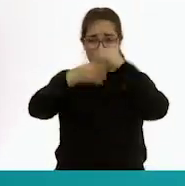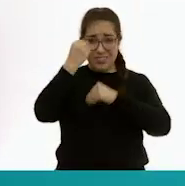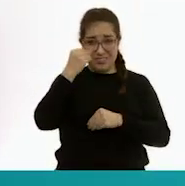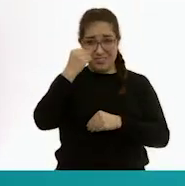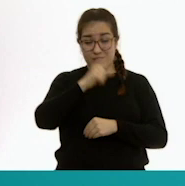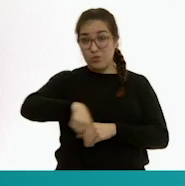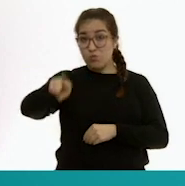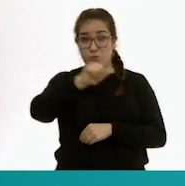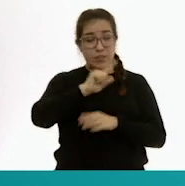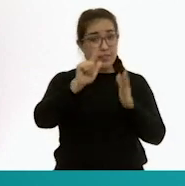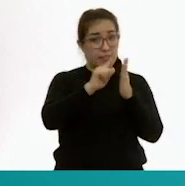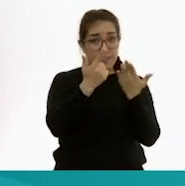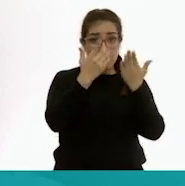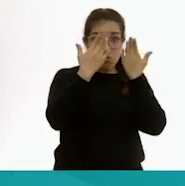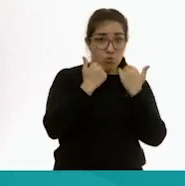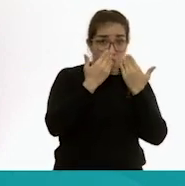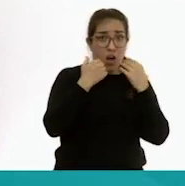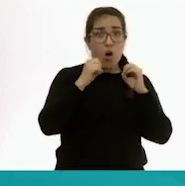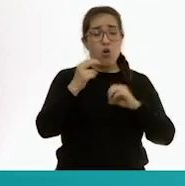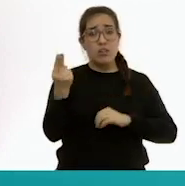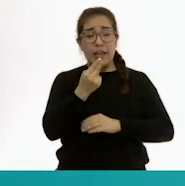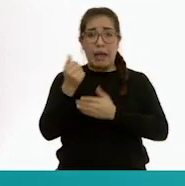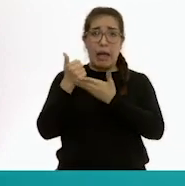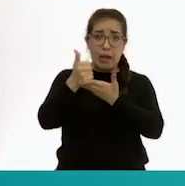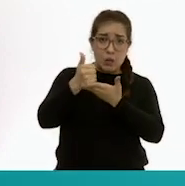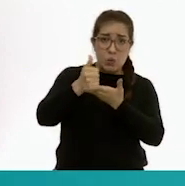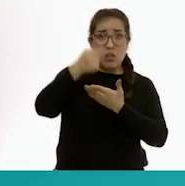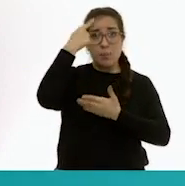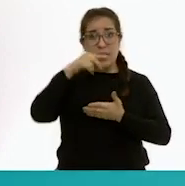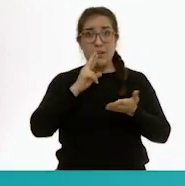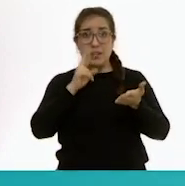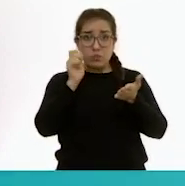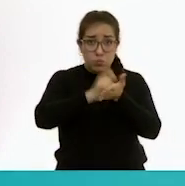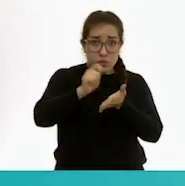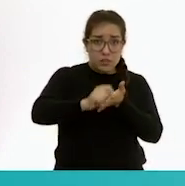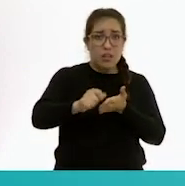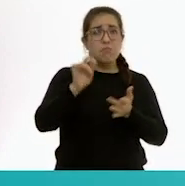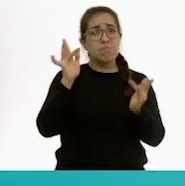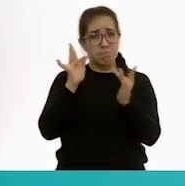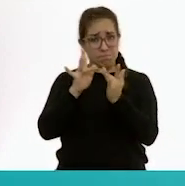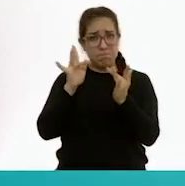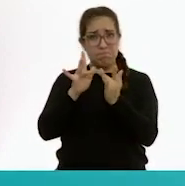no tienes el libro o necesitas ayuda para responder las preguntas, contáctanos.